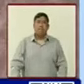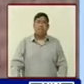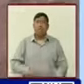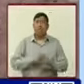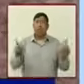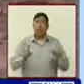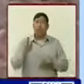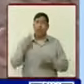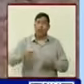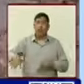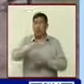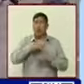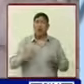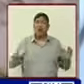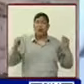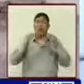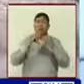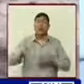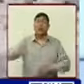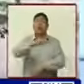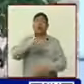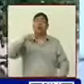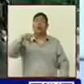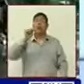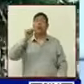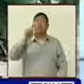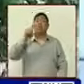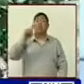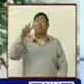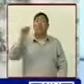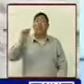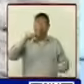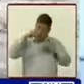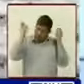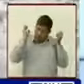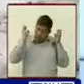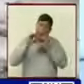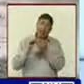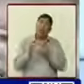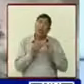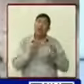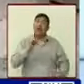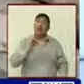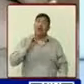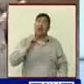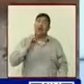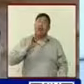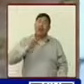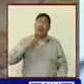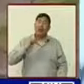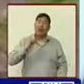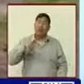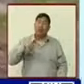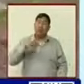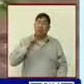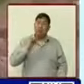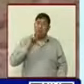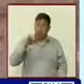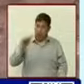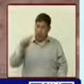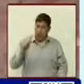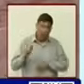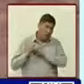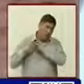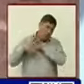Pero no solamente el municipio de La Paz, en Palca también hay emergencia. La comunidad Cachapaya del municipio de Palca continúa en emergencia.